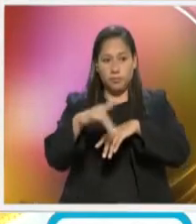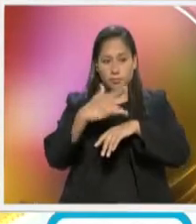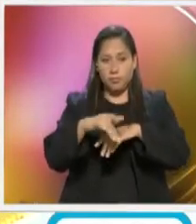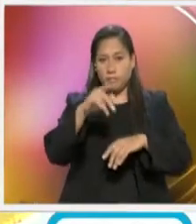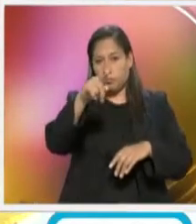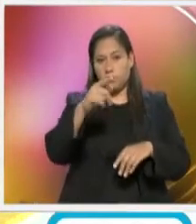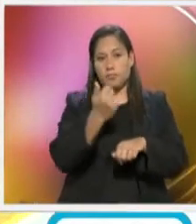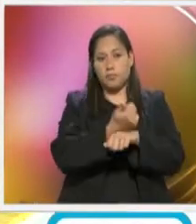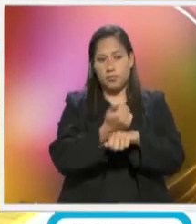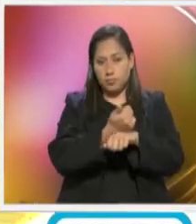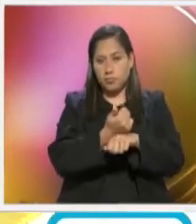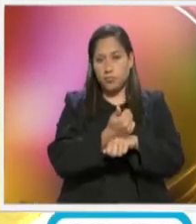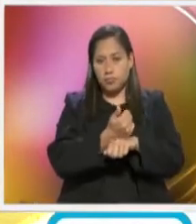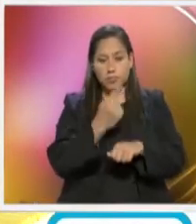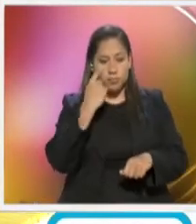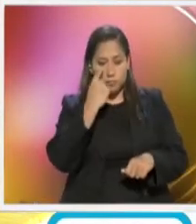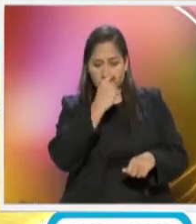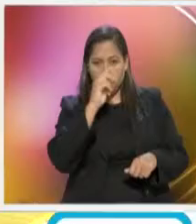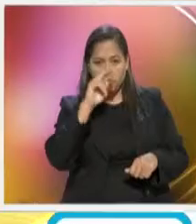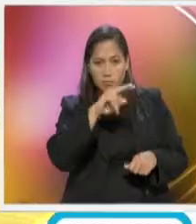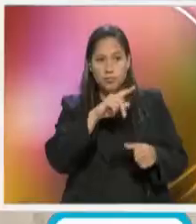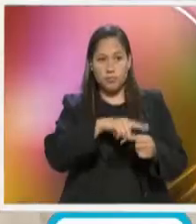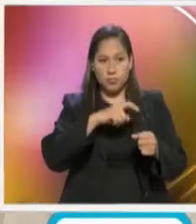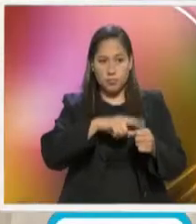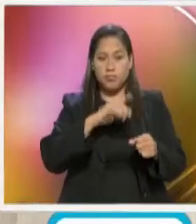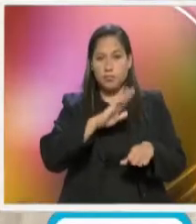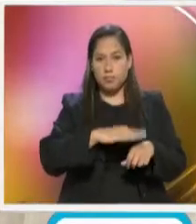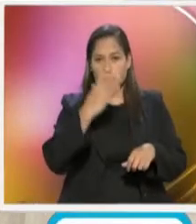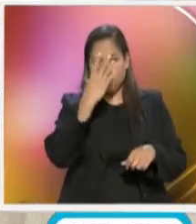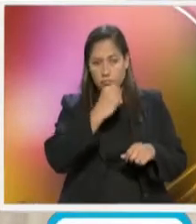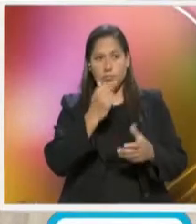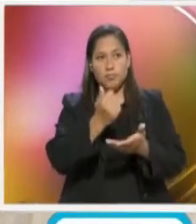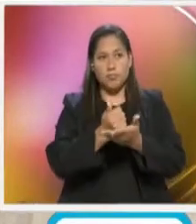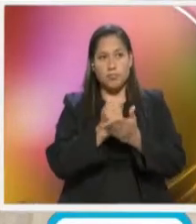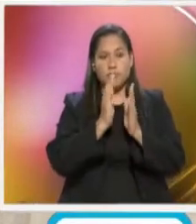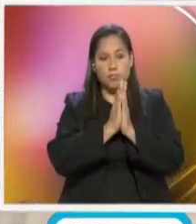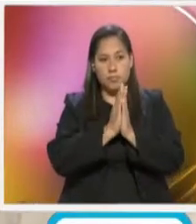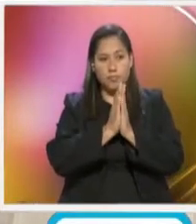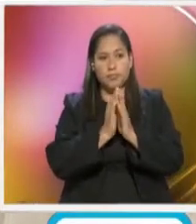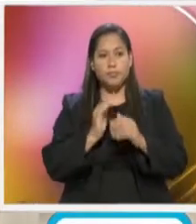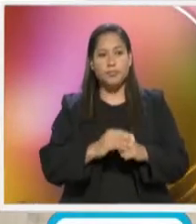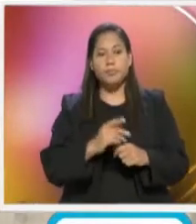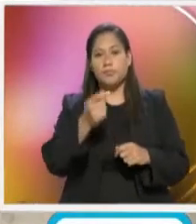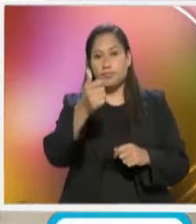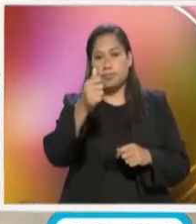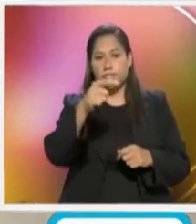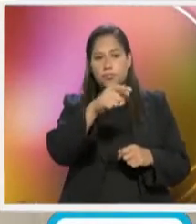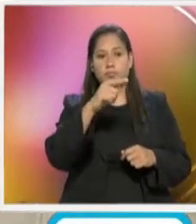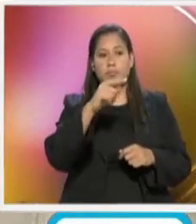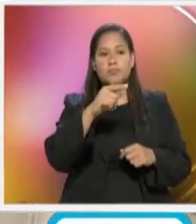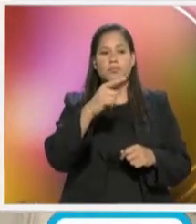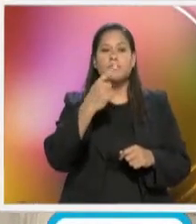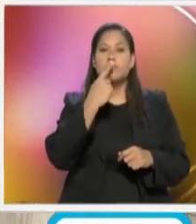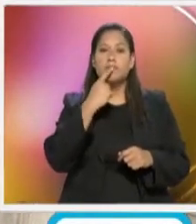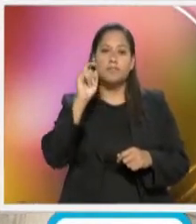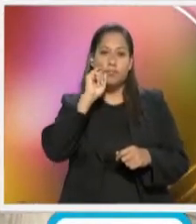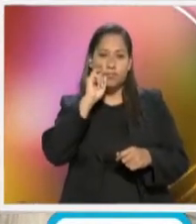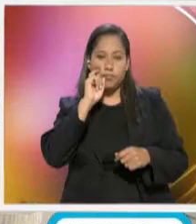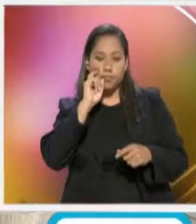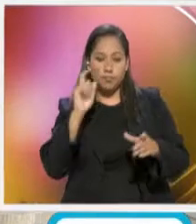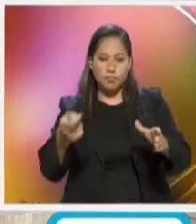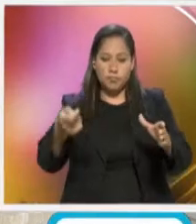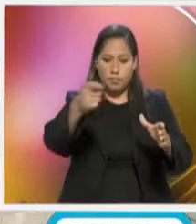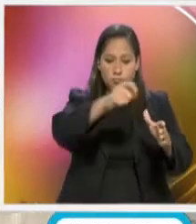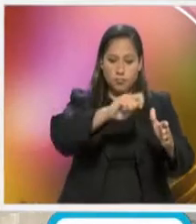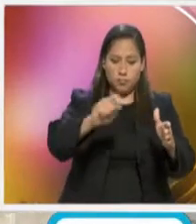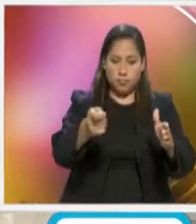queso pues, este amarillo le da muchísima vista, le da más color y eso. Y ayúdame, vamos a ponerle una cucharada de salsa. Entre cada piso, pues lo ideal es ponerle una